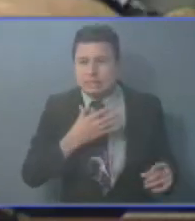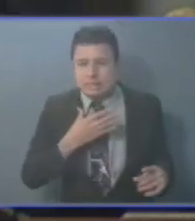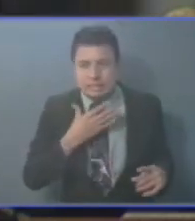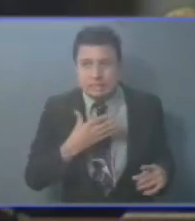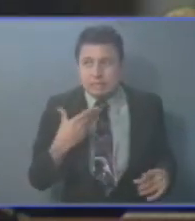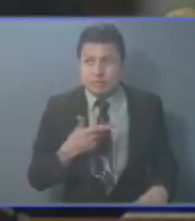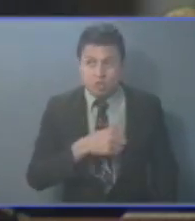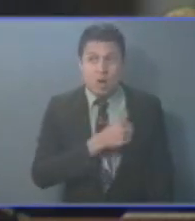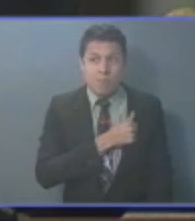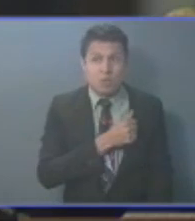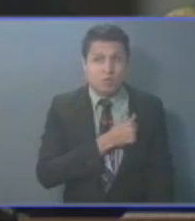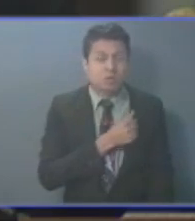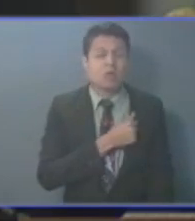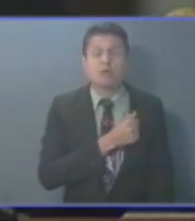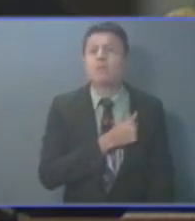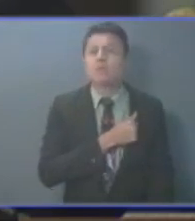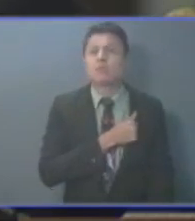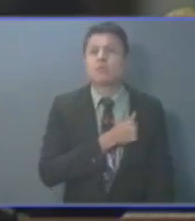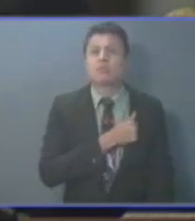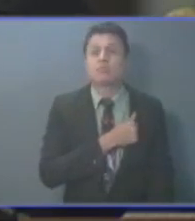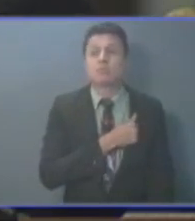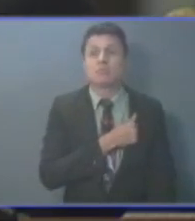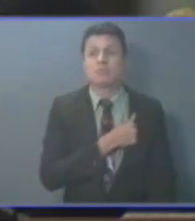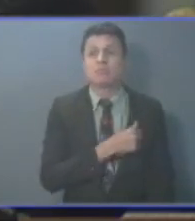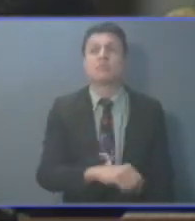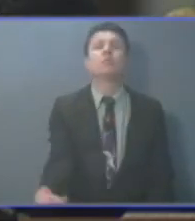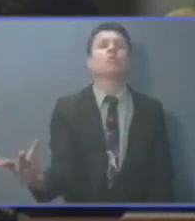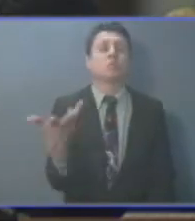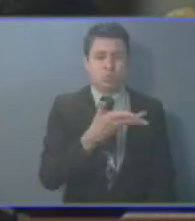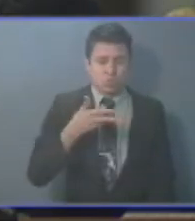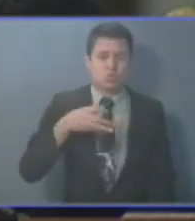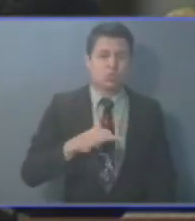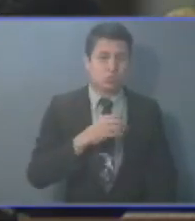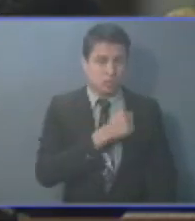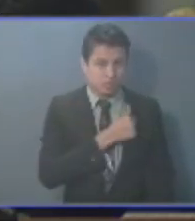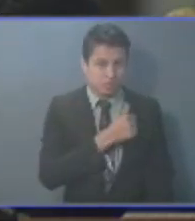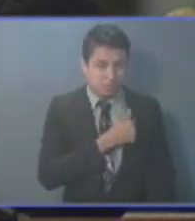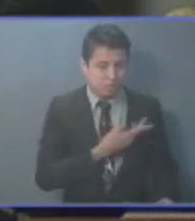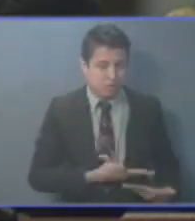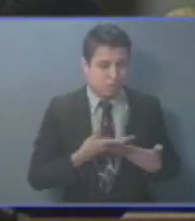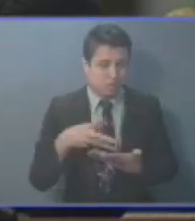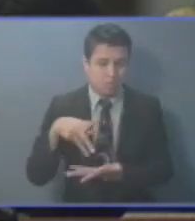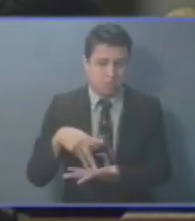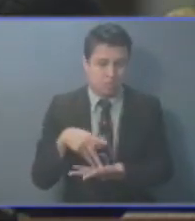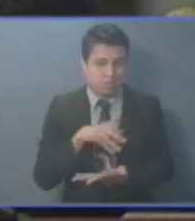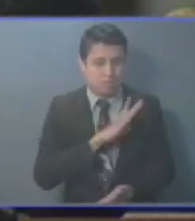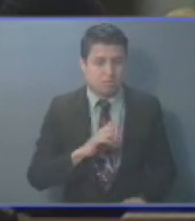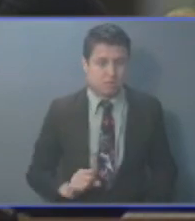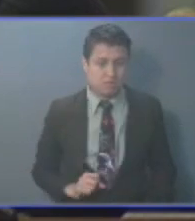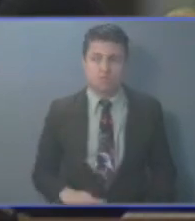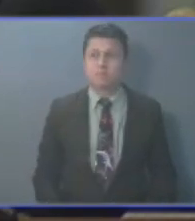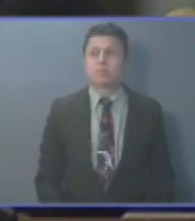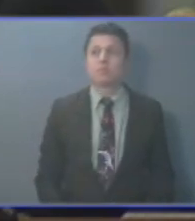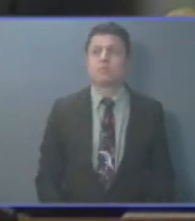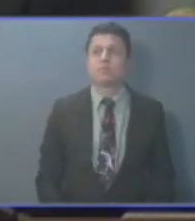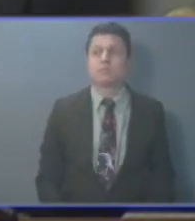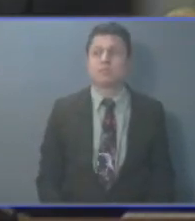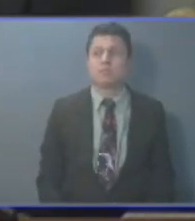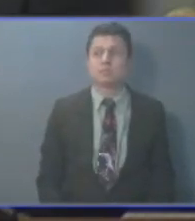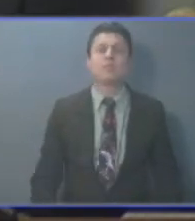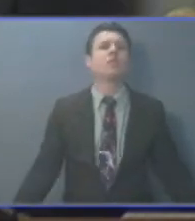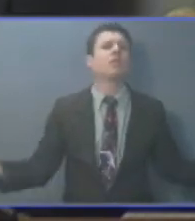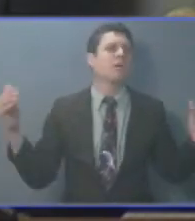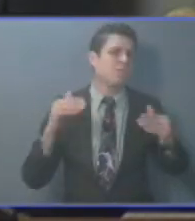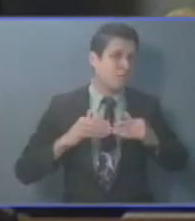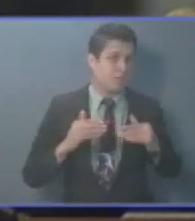siendo responsables, por cierto, siendo responsables con el pueblo salvadoreño, que incluso